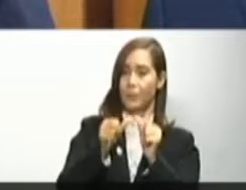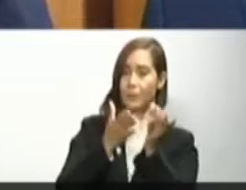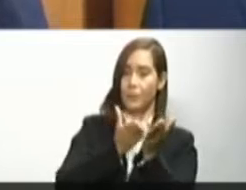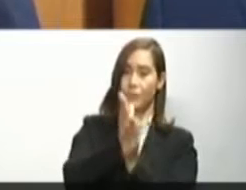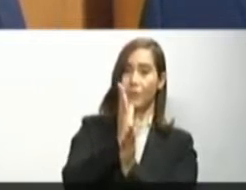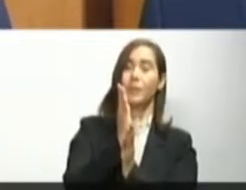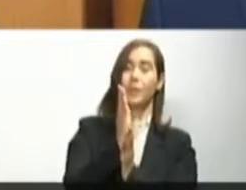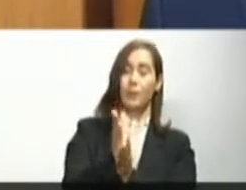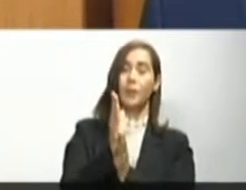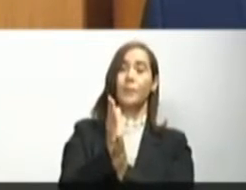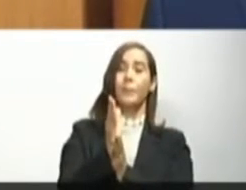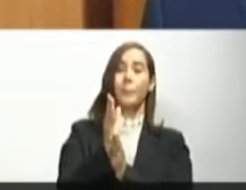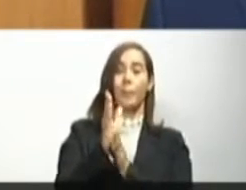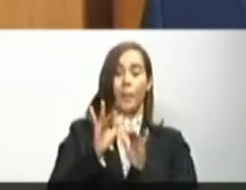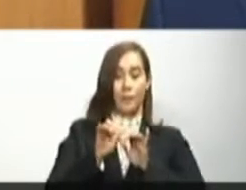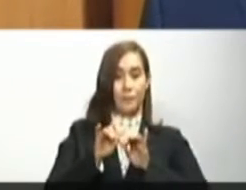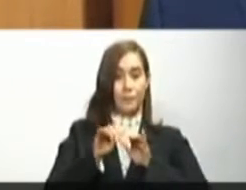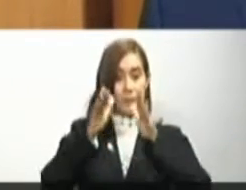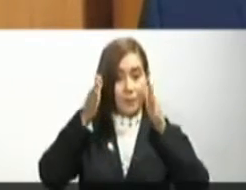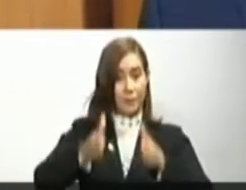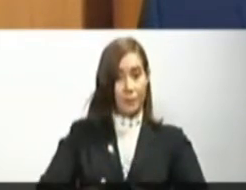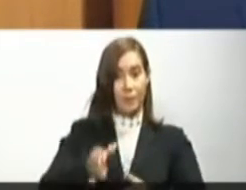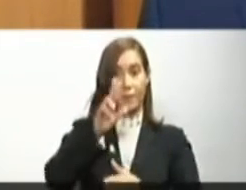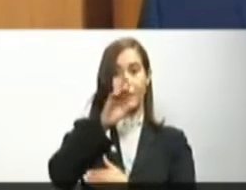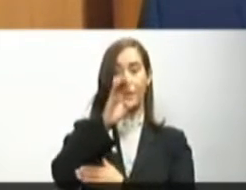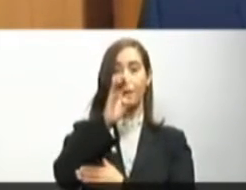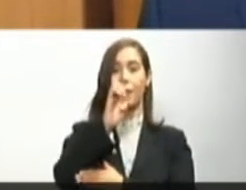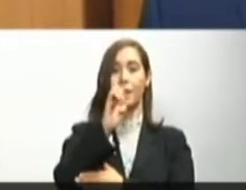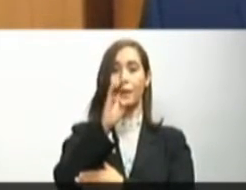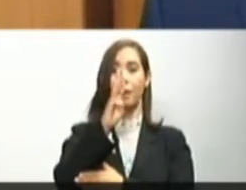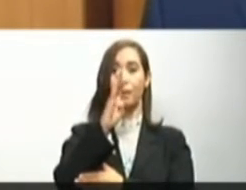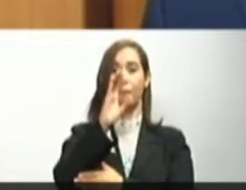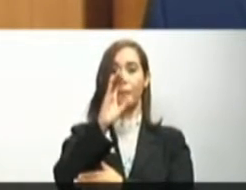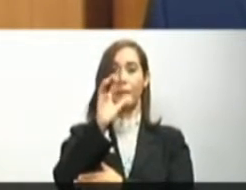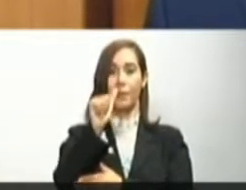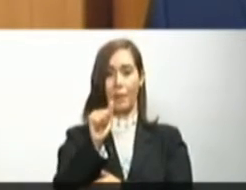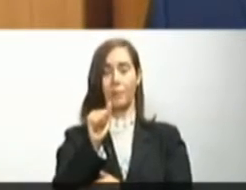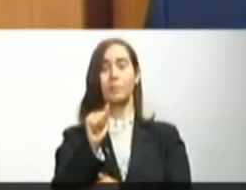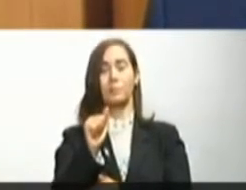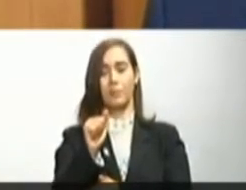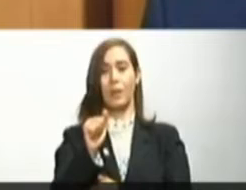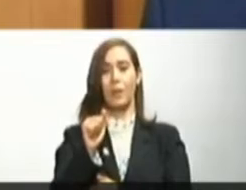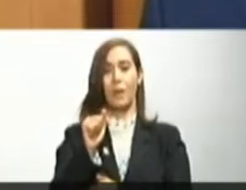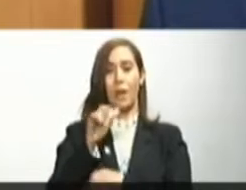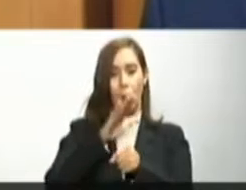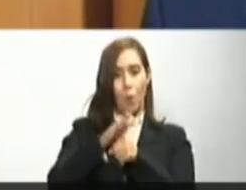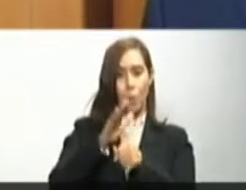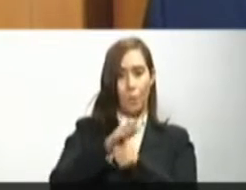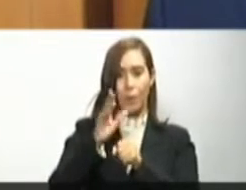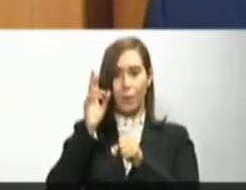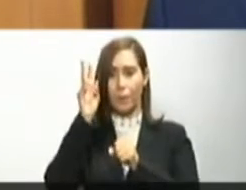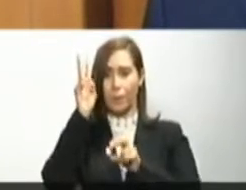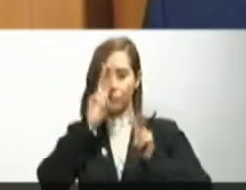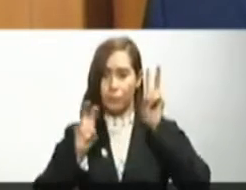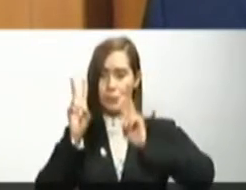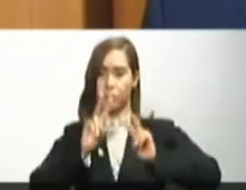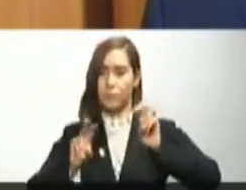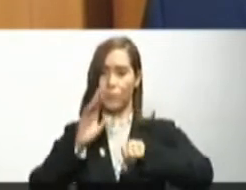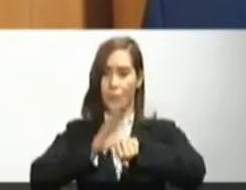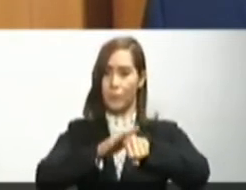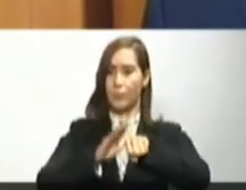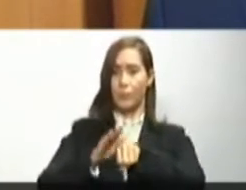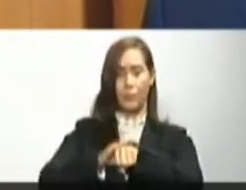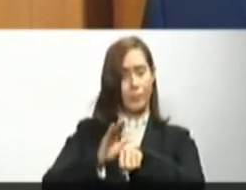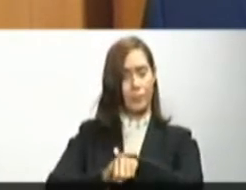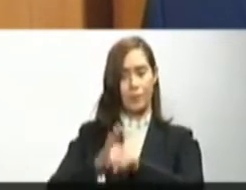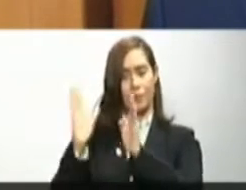dirección la secretaria Rebeca Griezmann, que quien va a planificar todos estos trabajos, así como